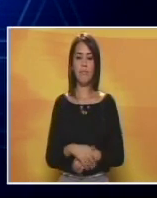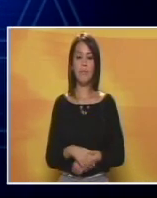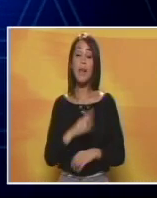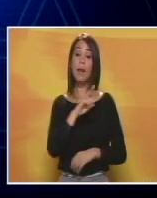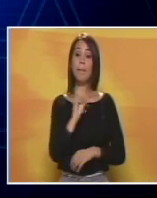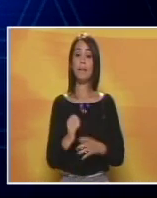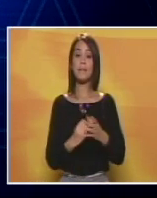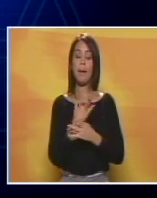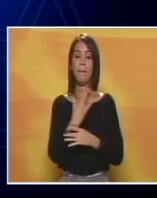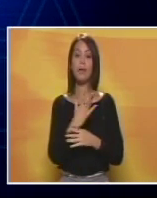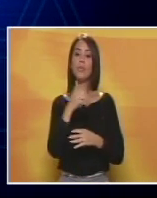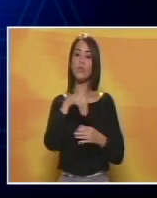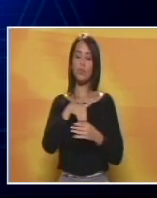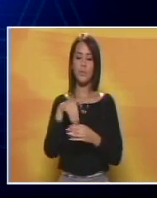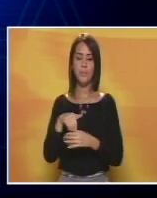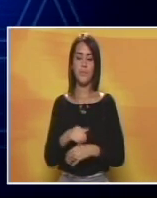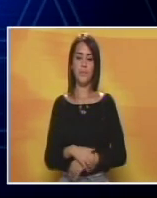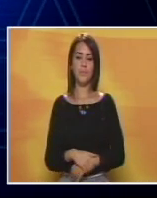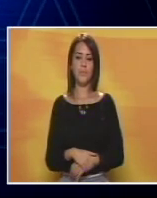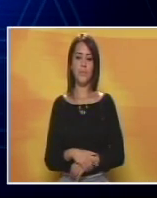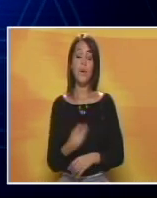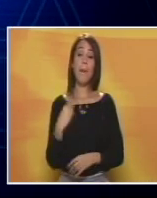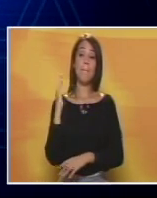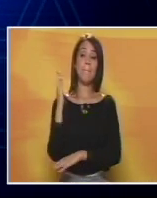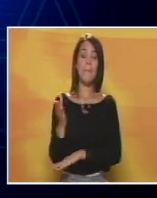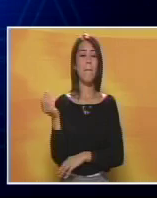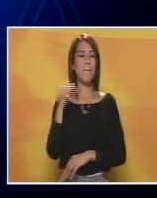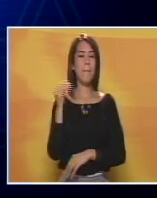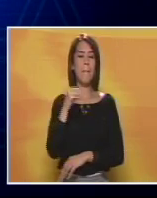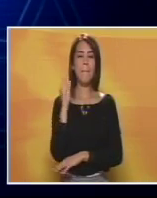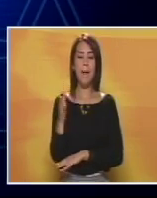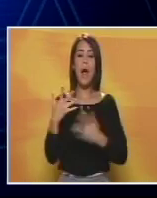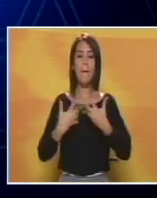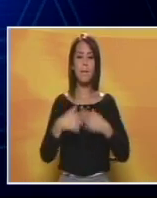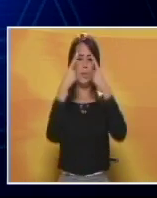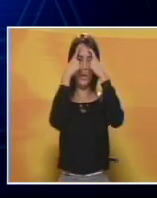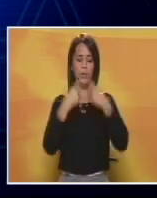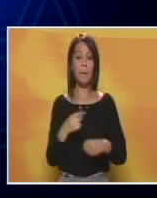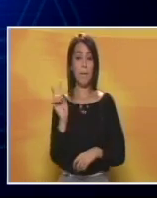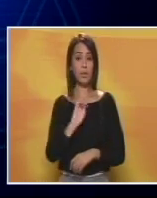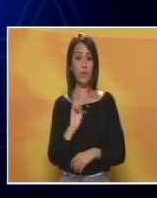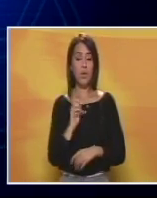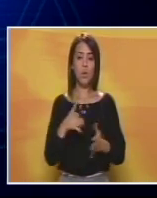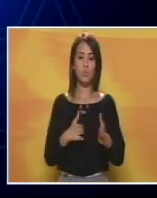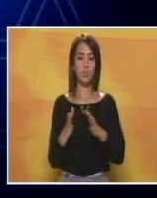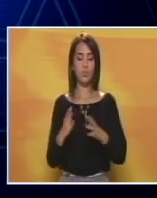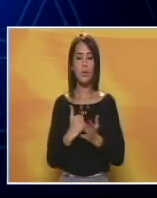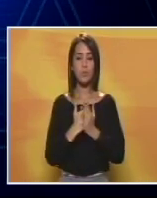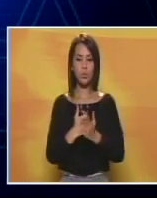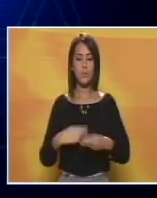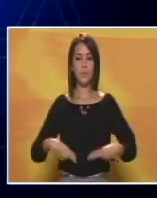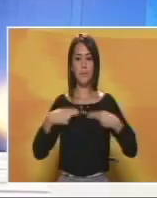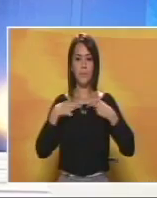20 de mayo en Venezuela, aplicar más sanciones a funcionarios venezolanos y activar el canal humanitario.